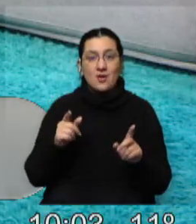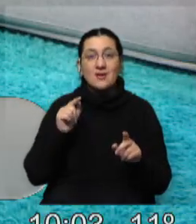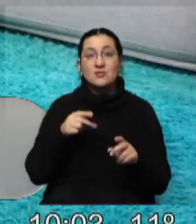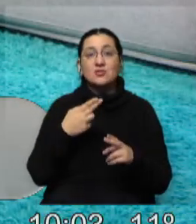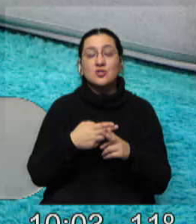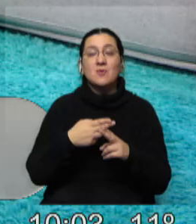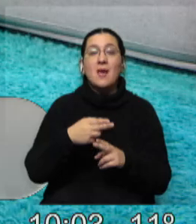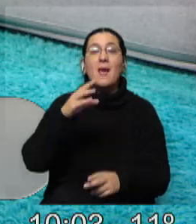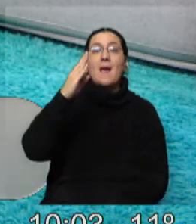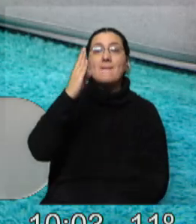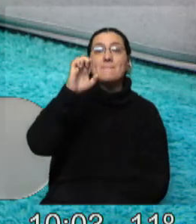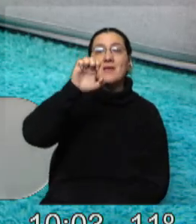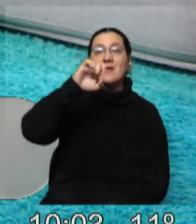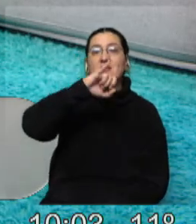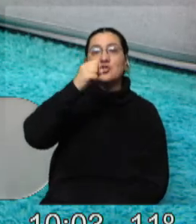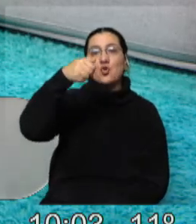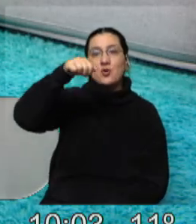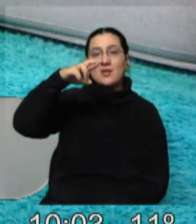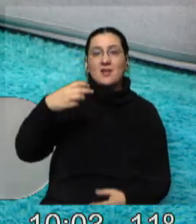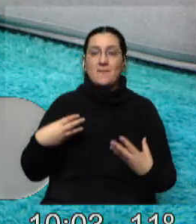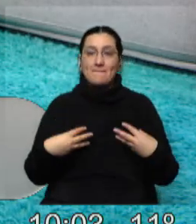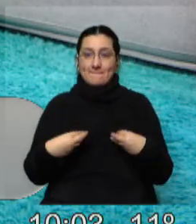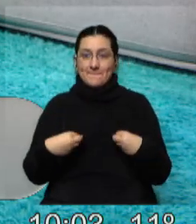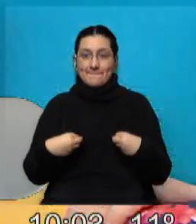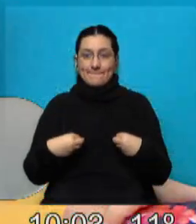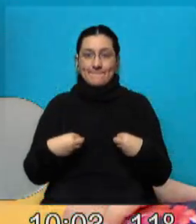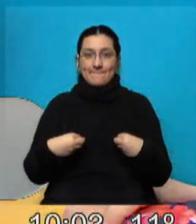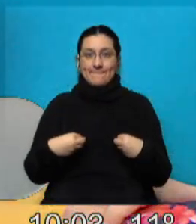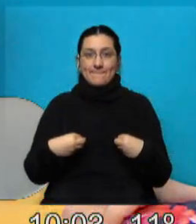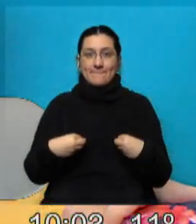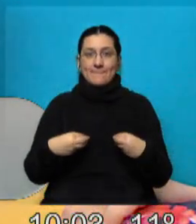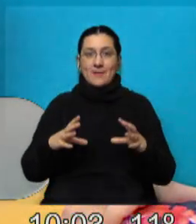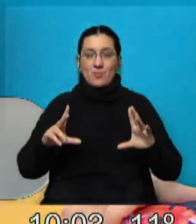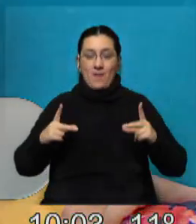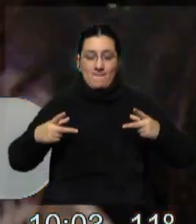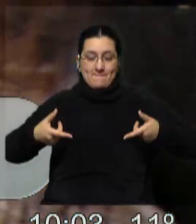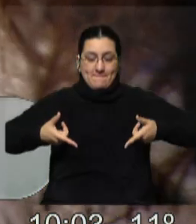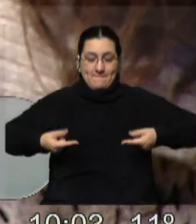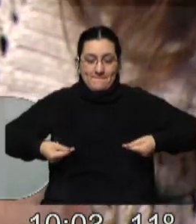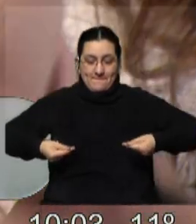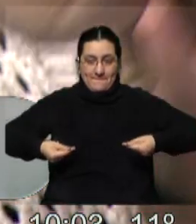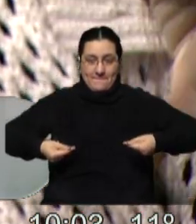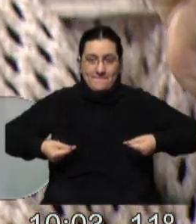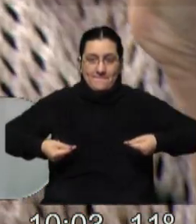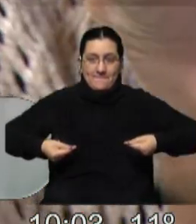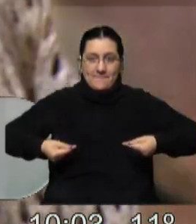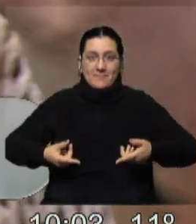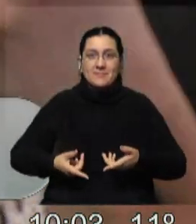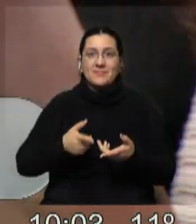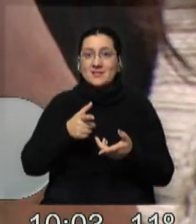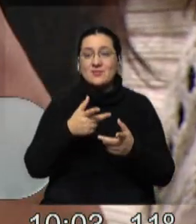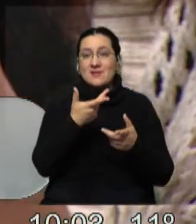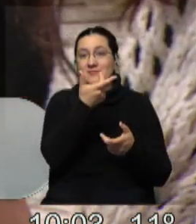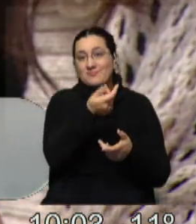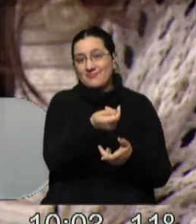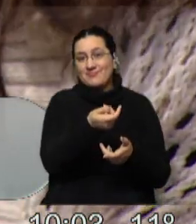llaman pezoneras. ¿Está? Las pezoneras lo que tiene... Dios. Es como si fuera una pincita que no va puedo. Al pezón,